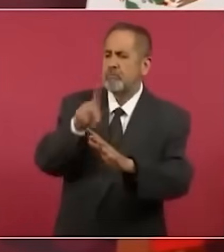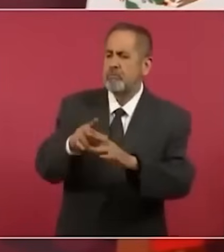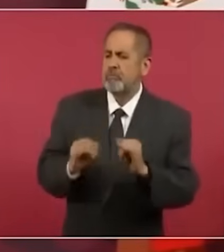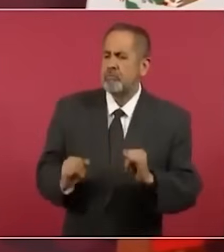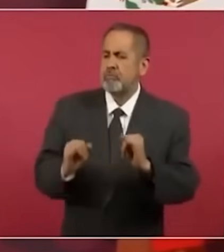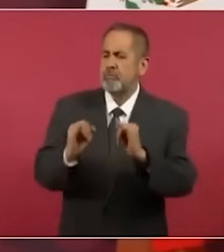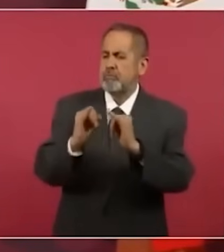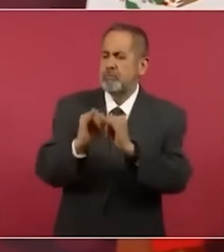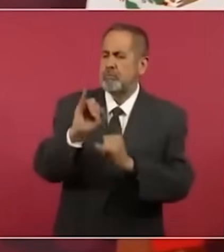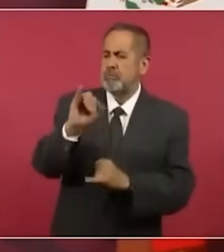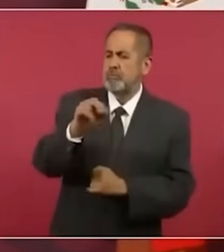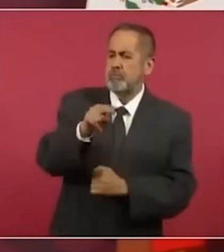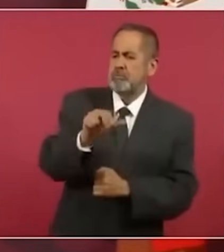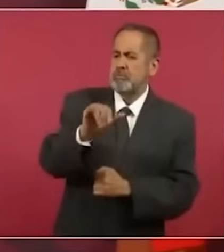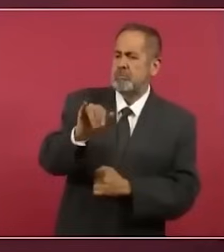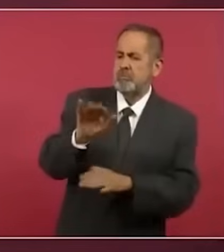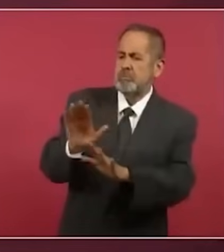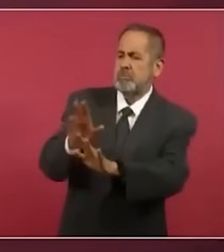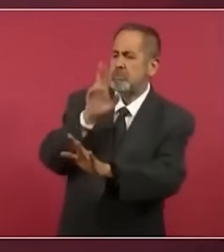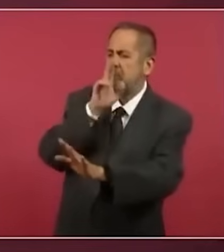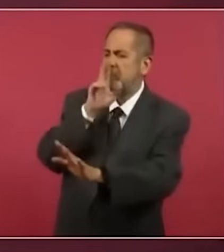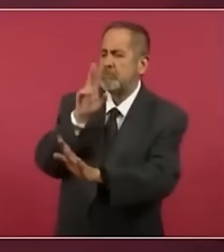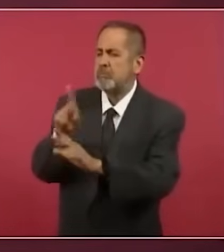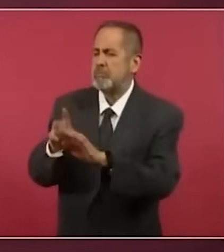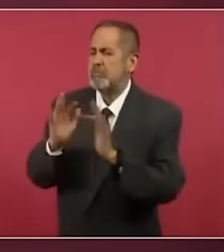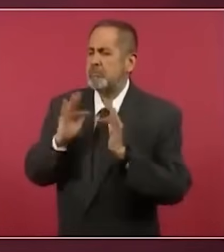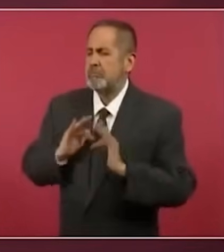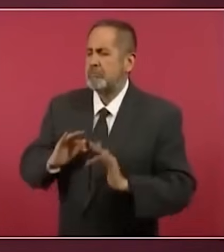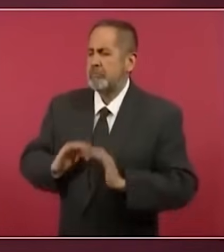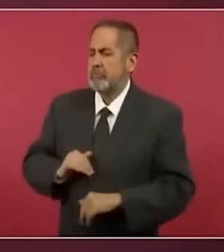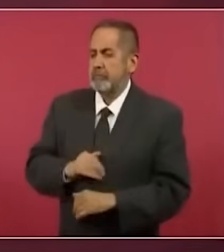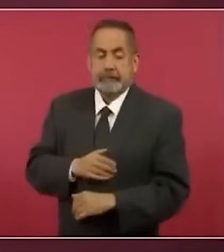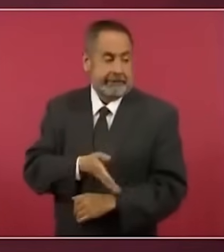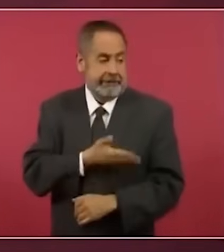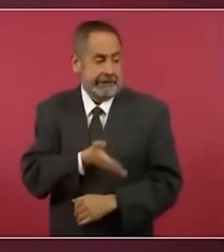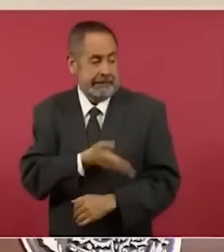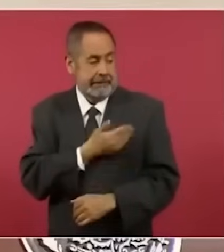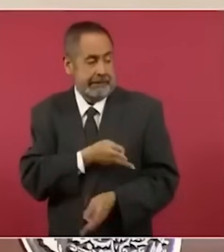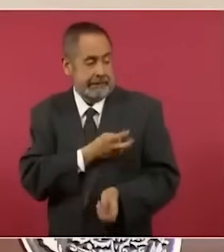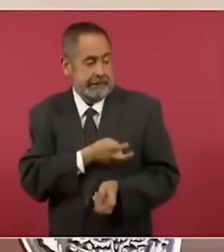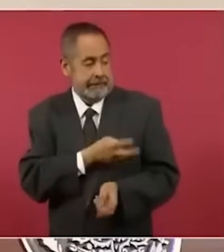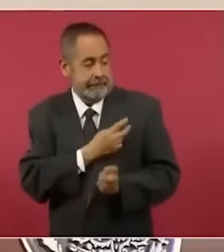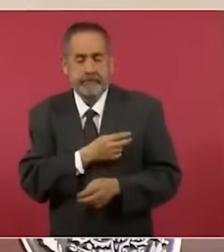transparencia. No se preocupen, esténse tranquilos.